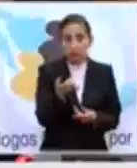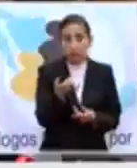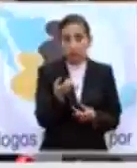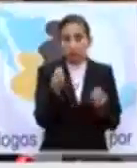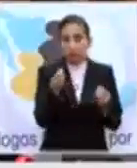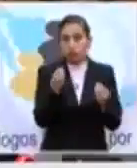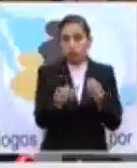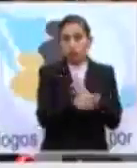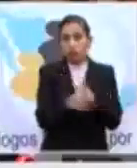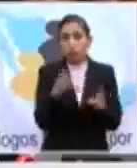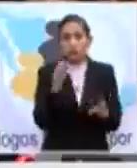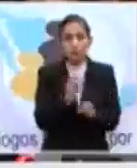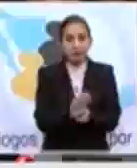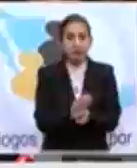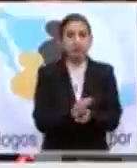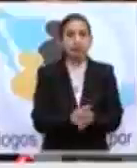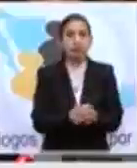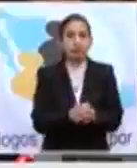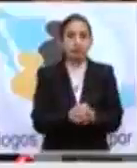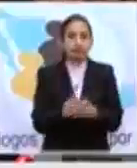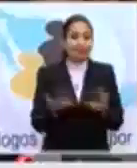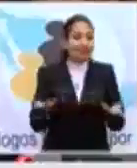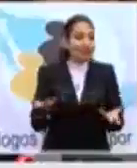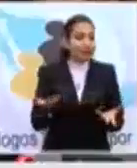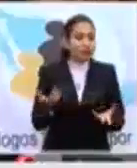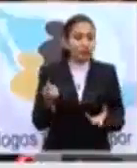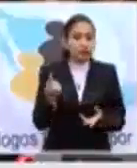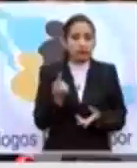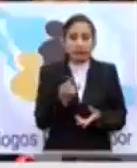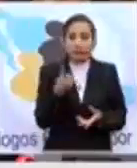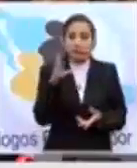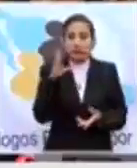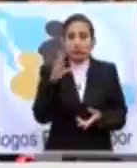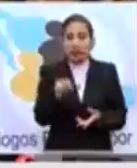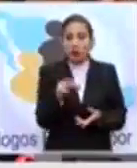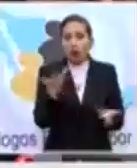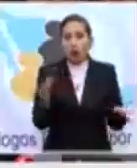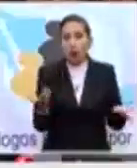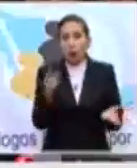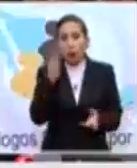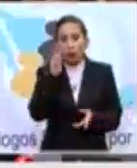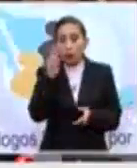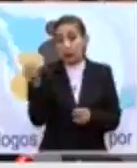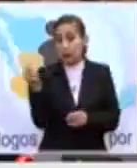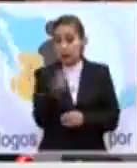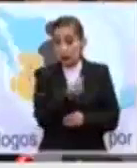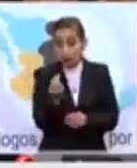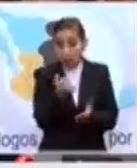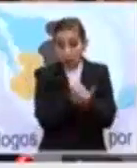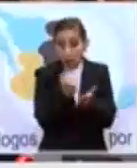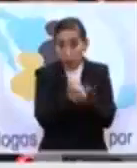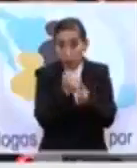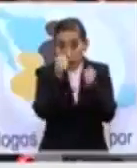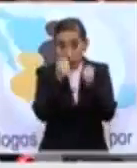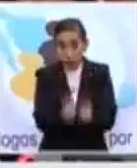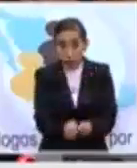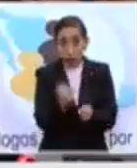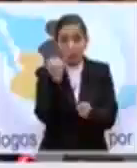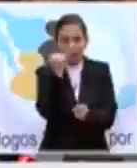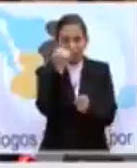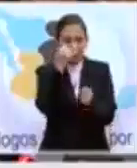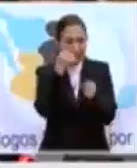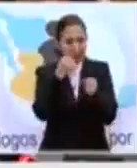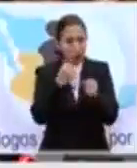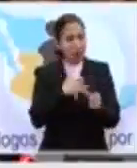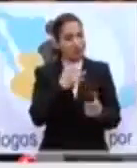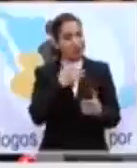en muchos aspectos, el que no se encuentra necesariamente la seguridad y la certeza